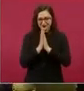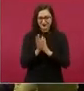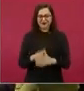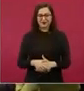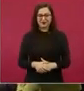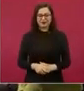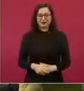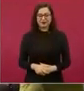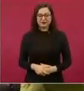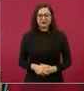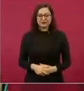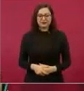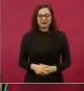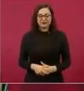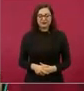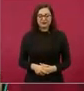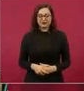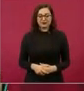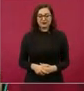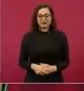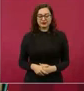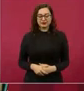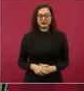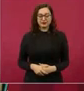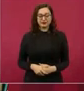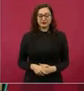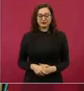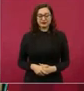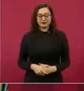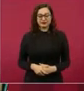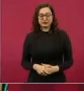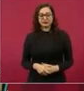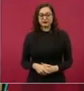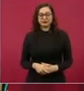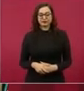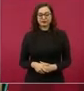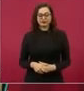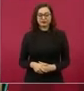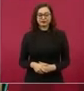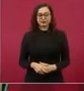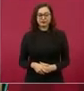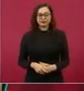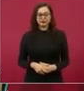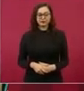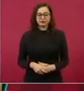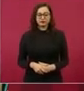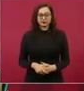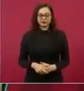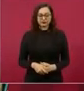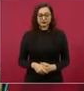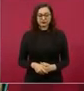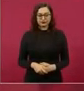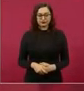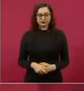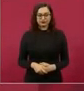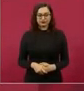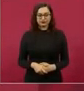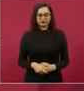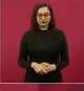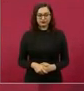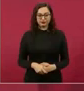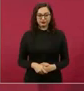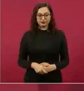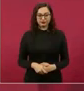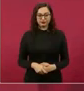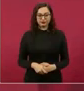Gracias por la pregunta. Creo que el proceso de la presidencia de una conferencia como